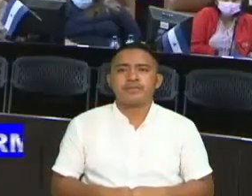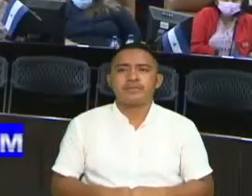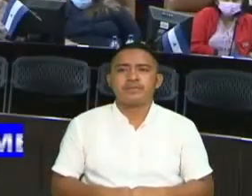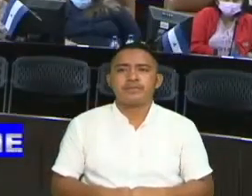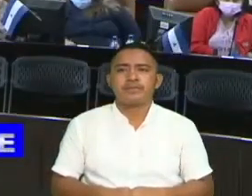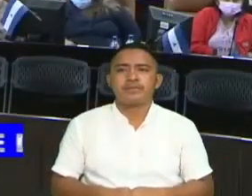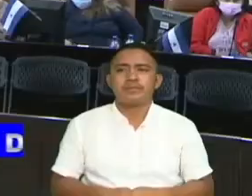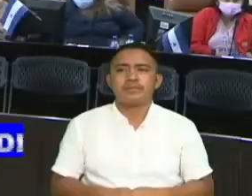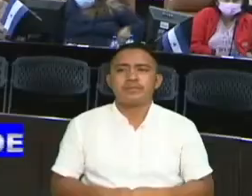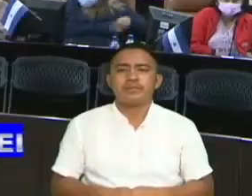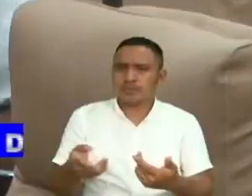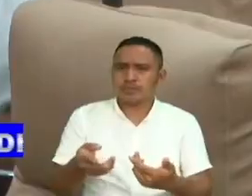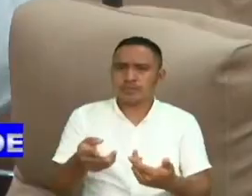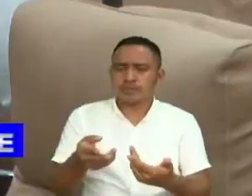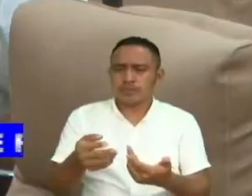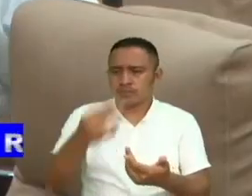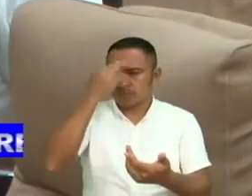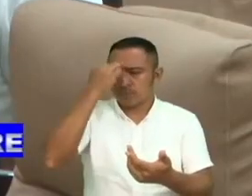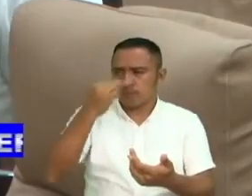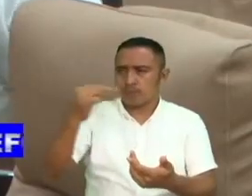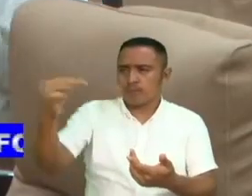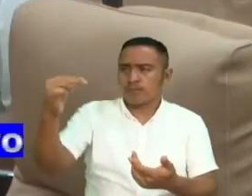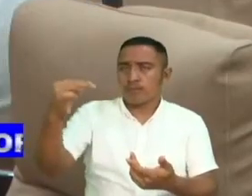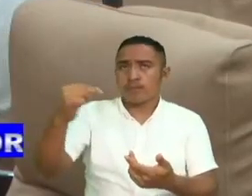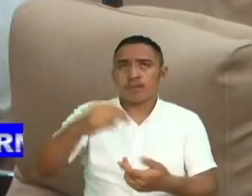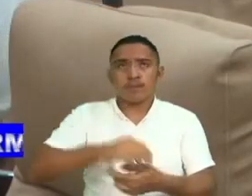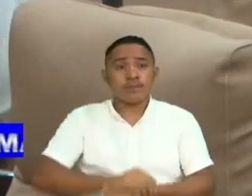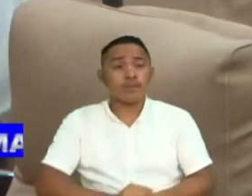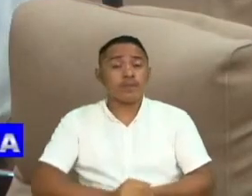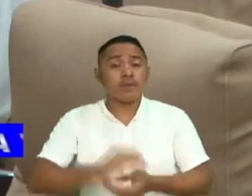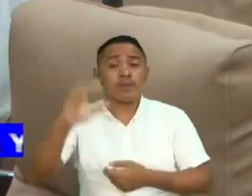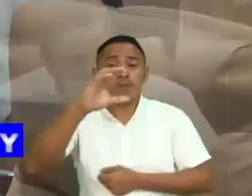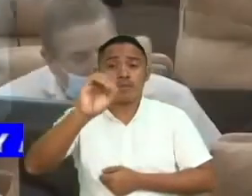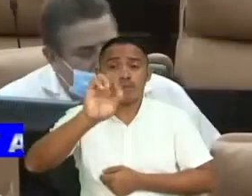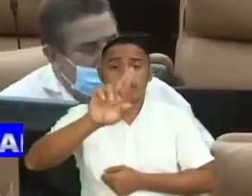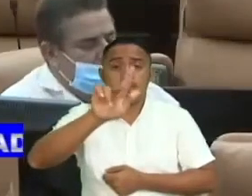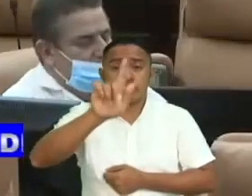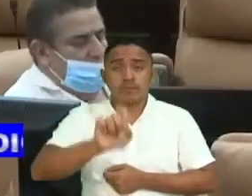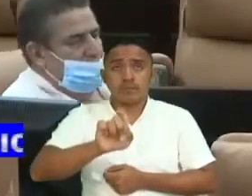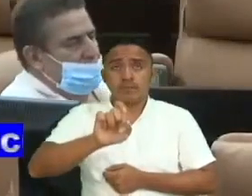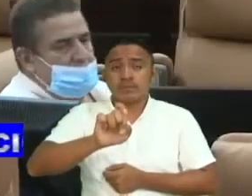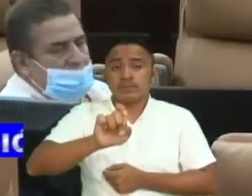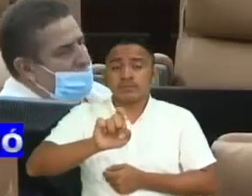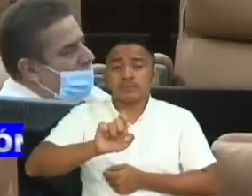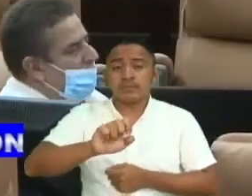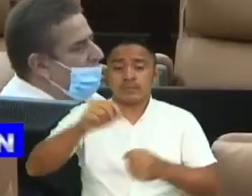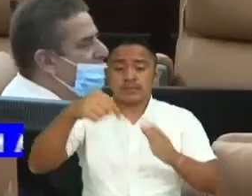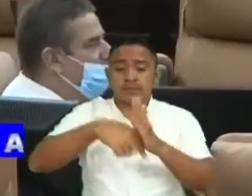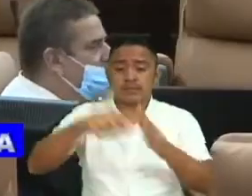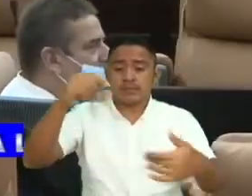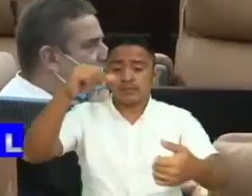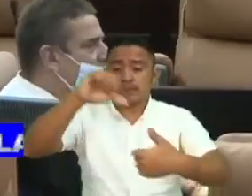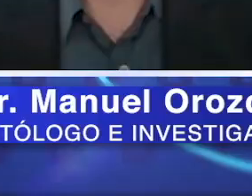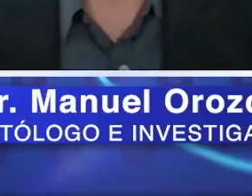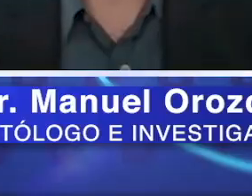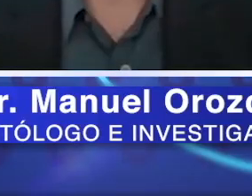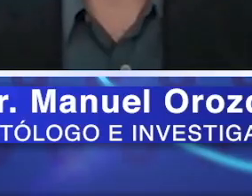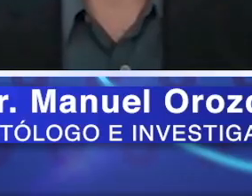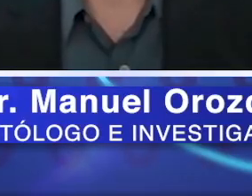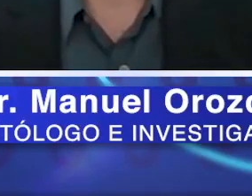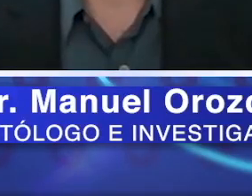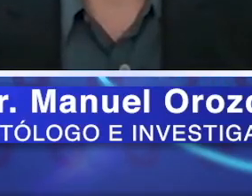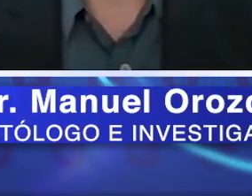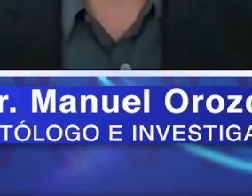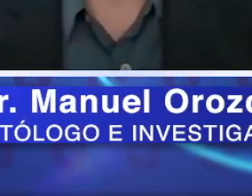de parte de nicaragua pero también el rechazo explícito de parte de nicaragua de darle seguimiento a la resolución